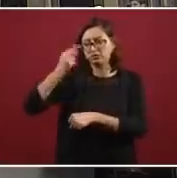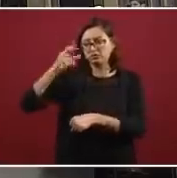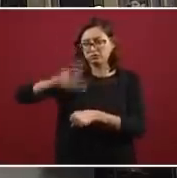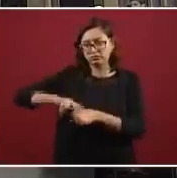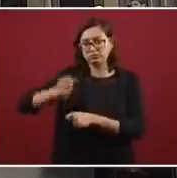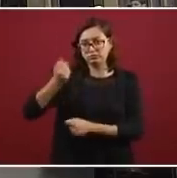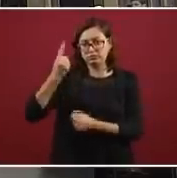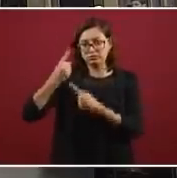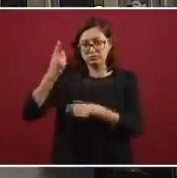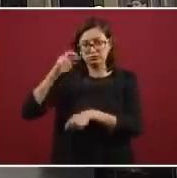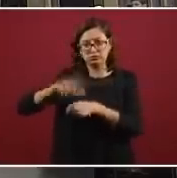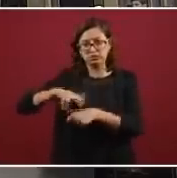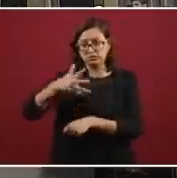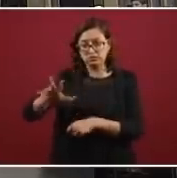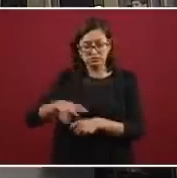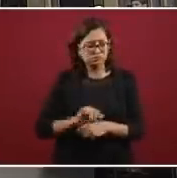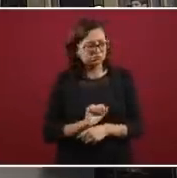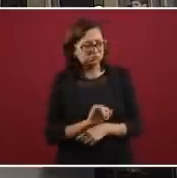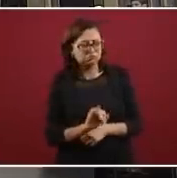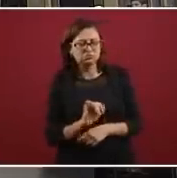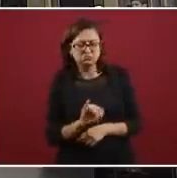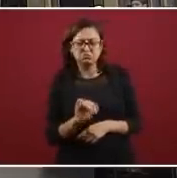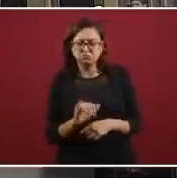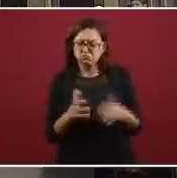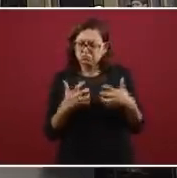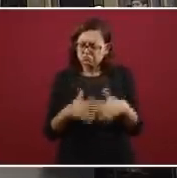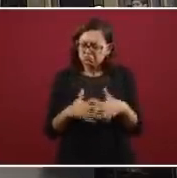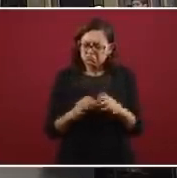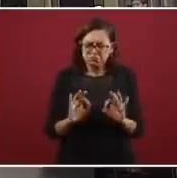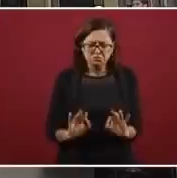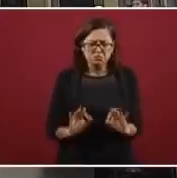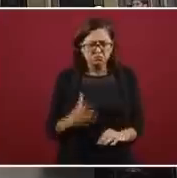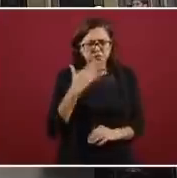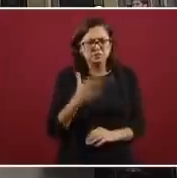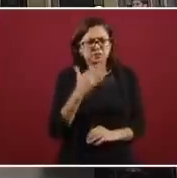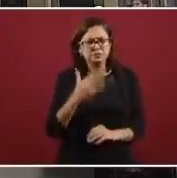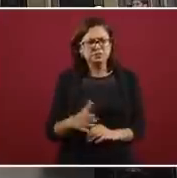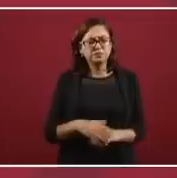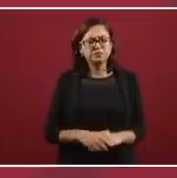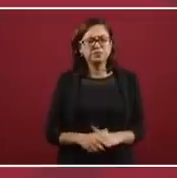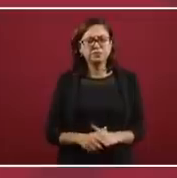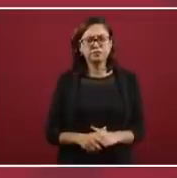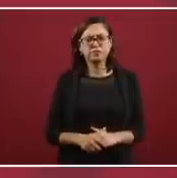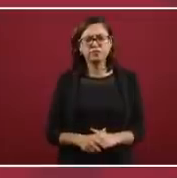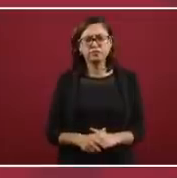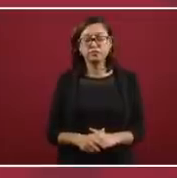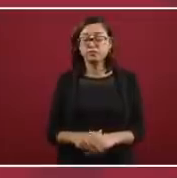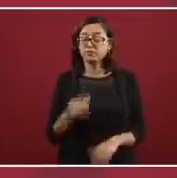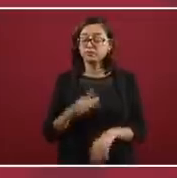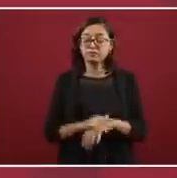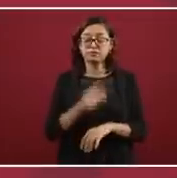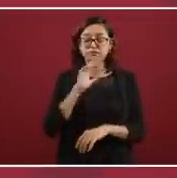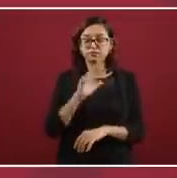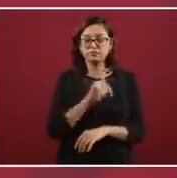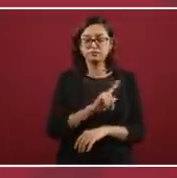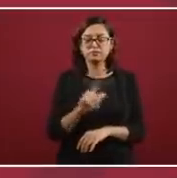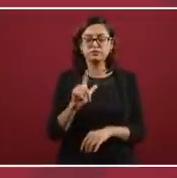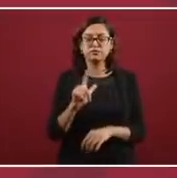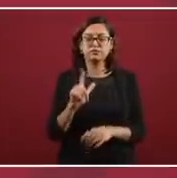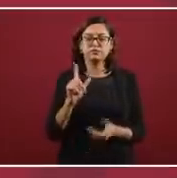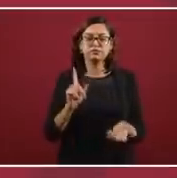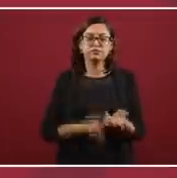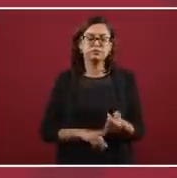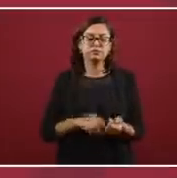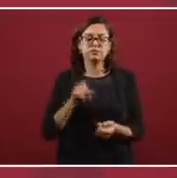directores generales. Sí, funciona muy bien, en donde mejor funciona es en la Secretaría